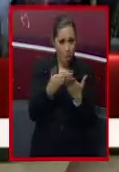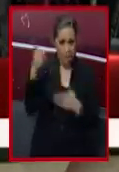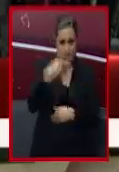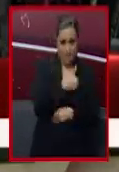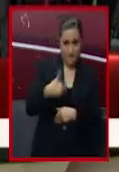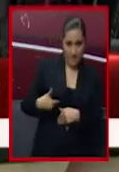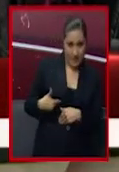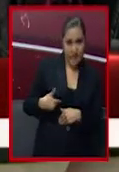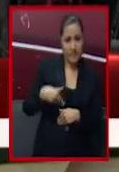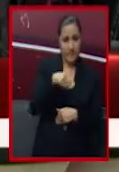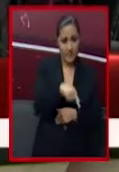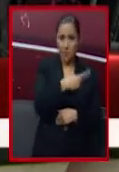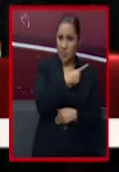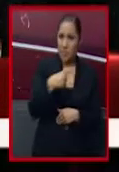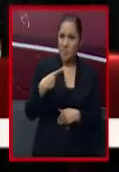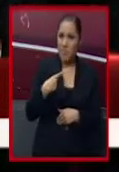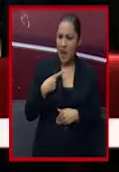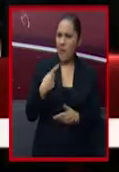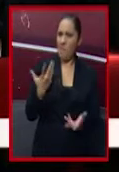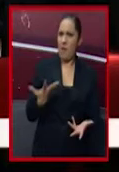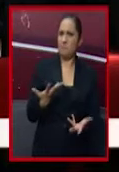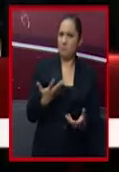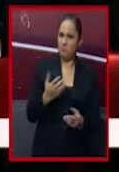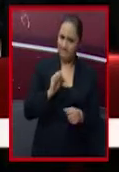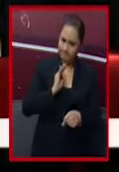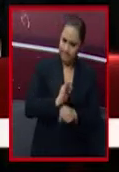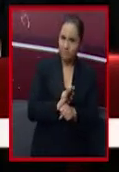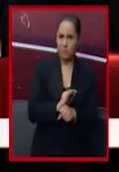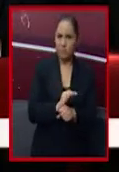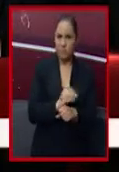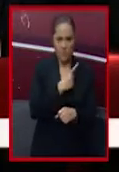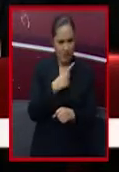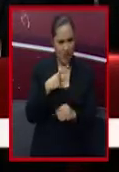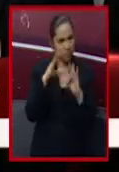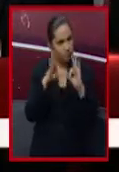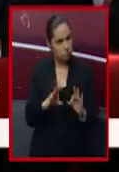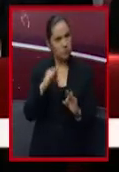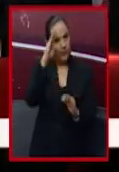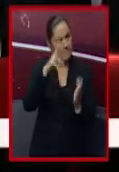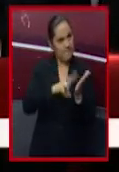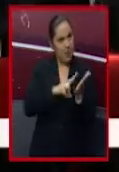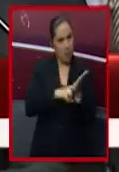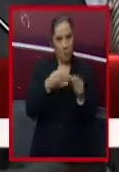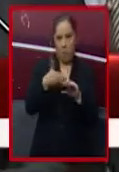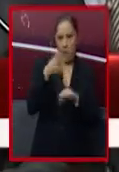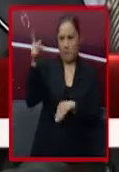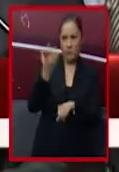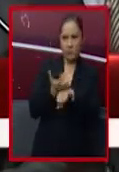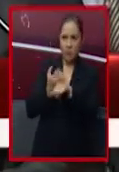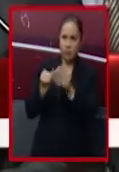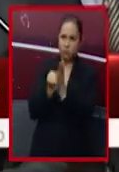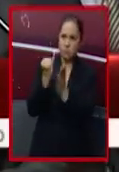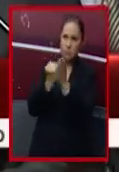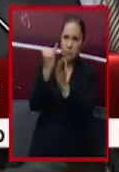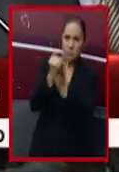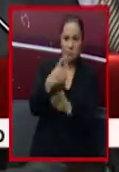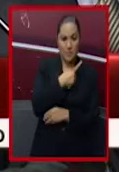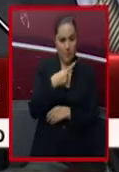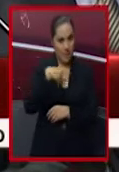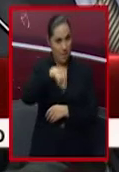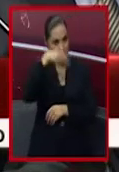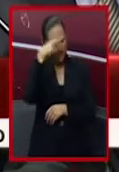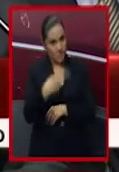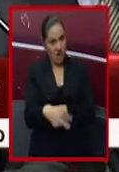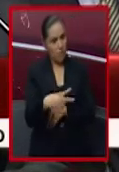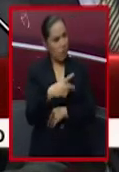digna ante las políticas planteadas por el gobierno norteamericano. Yo creo que en la plenaria se ha